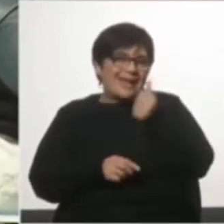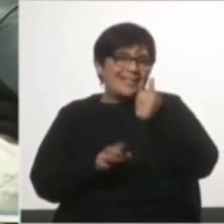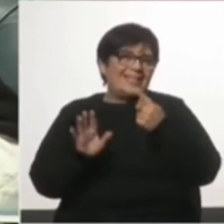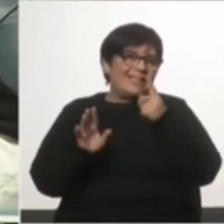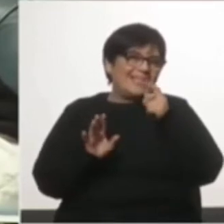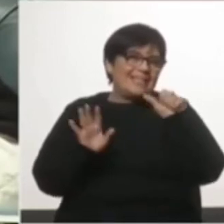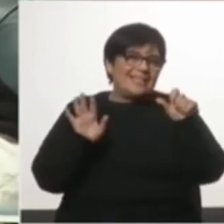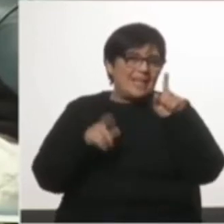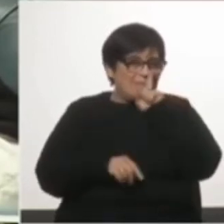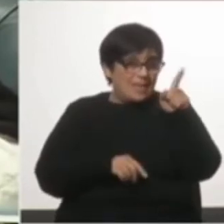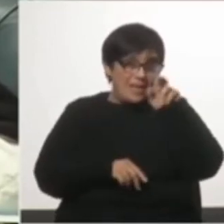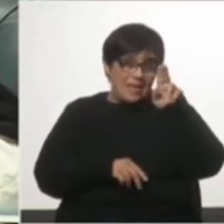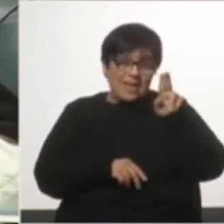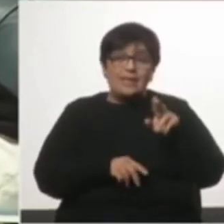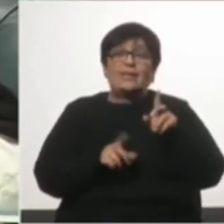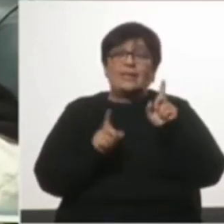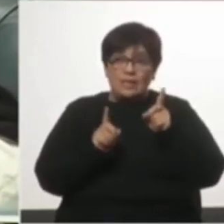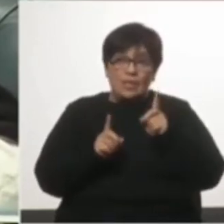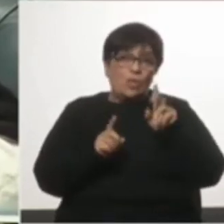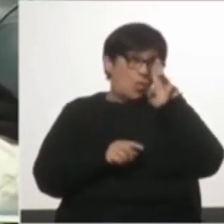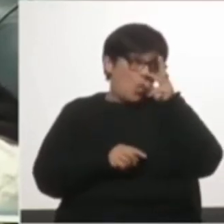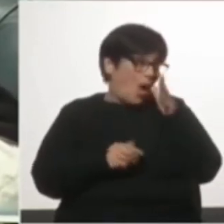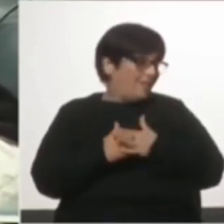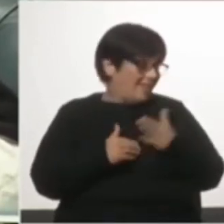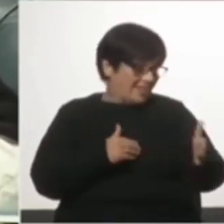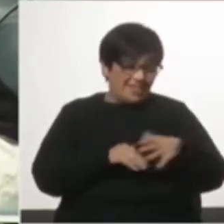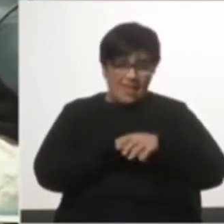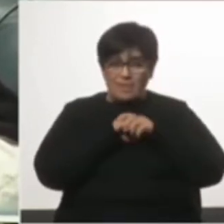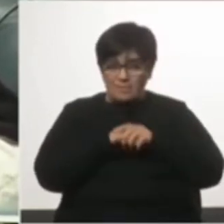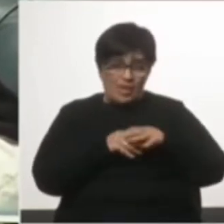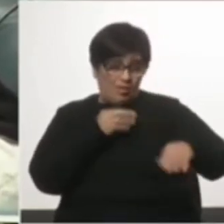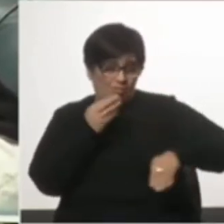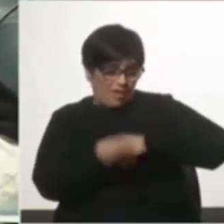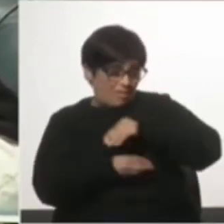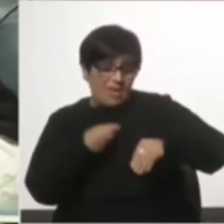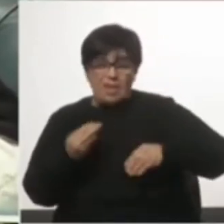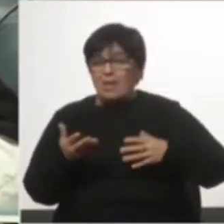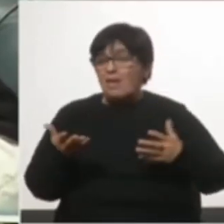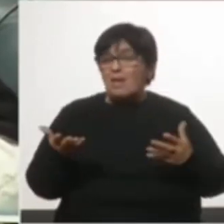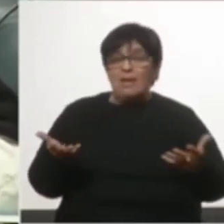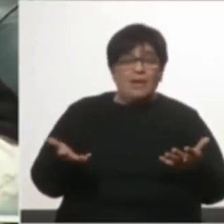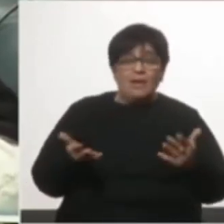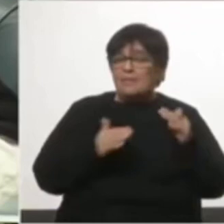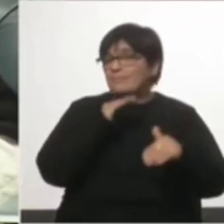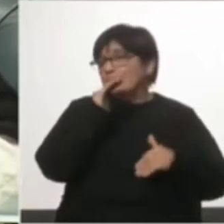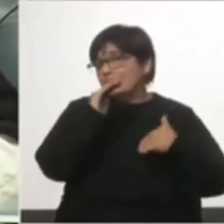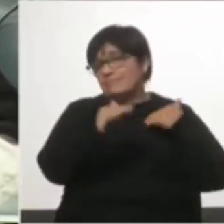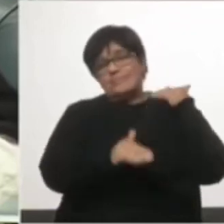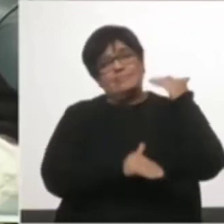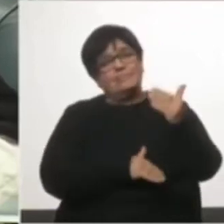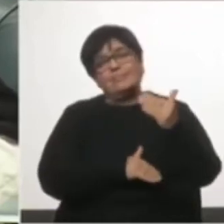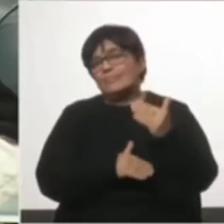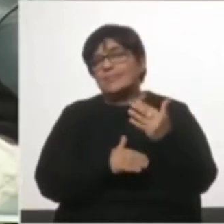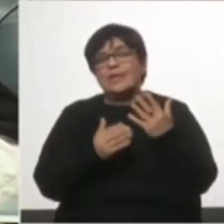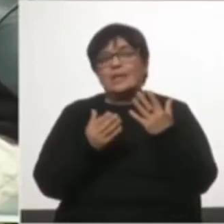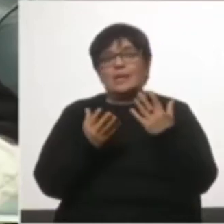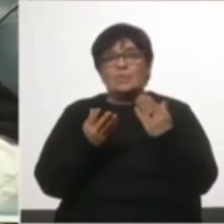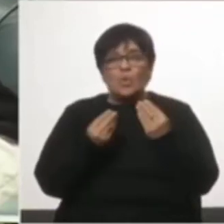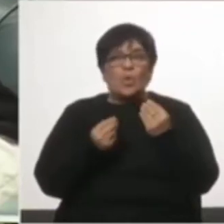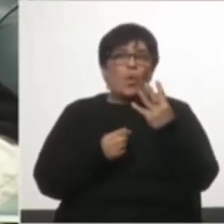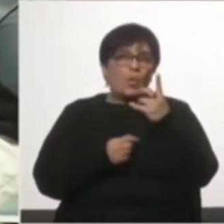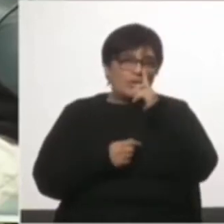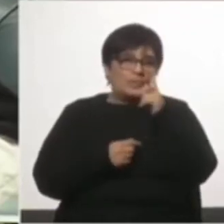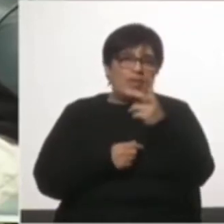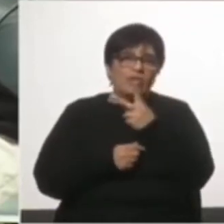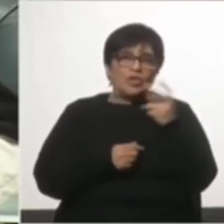casi 6.000, compatriotas, vecinos, amigos, familiares, que superan largamente aquellos 4.200